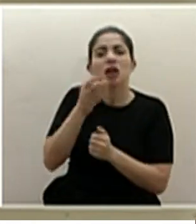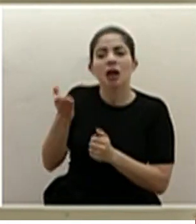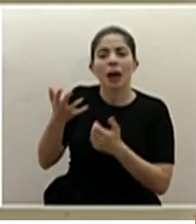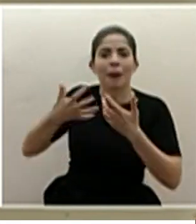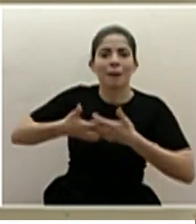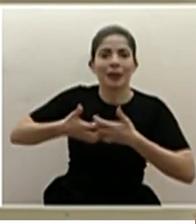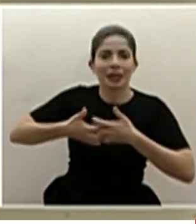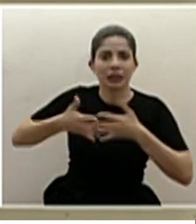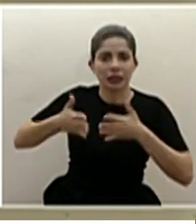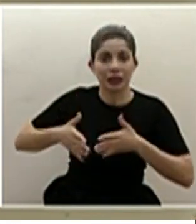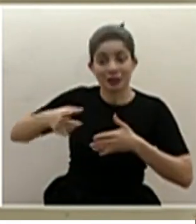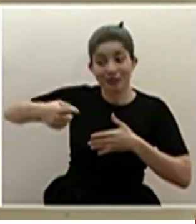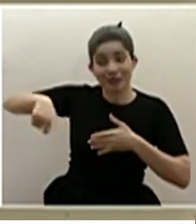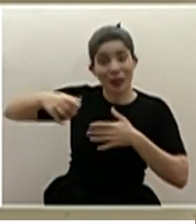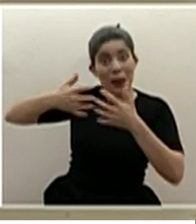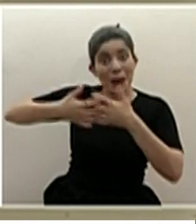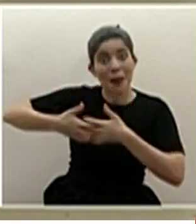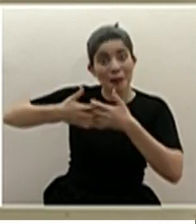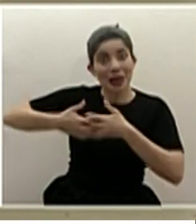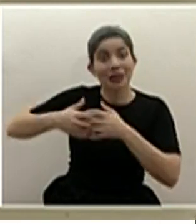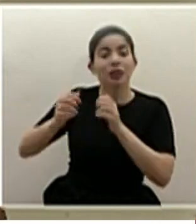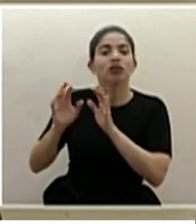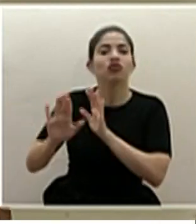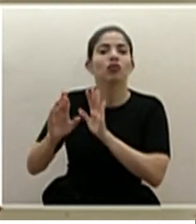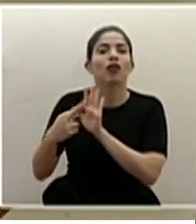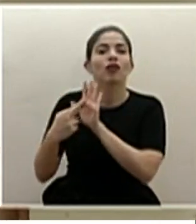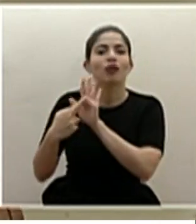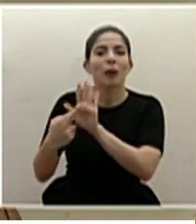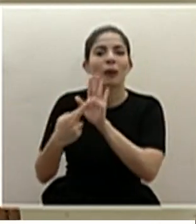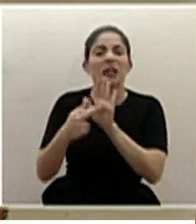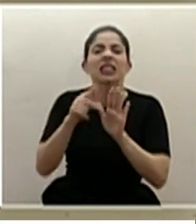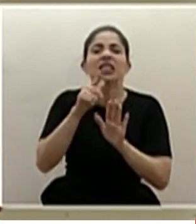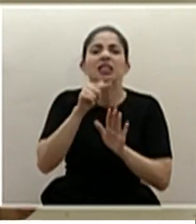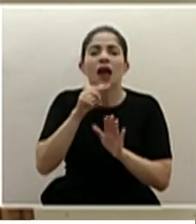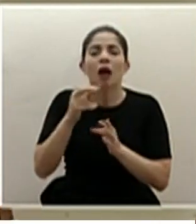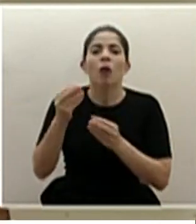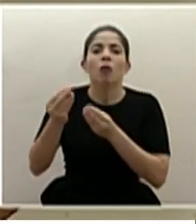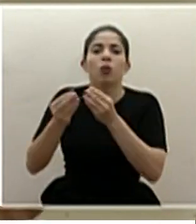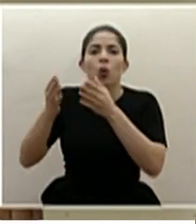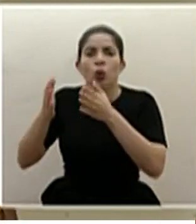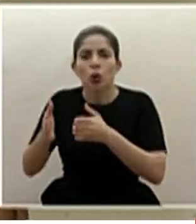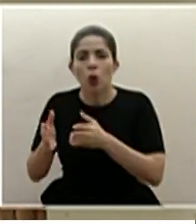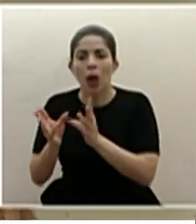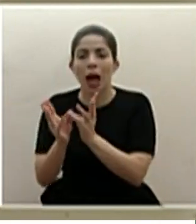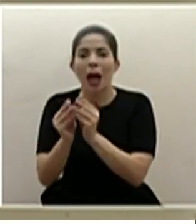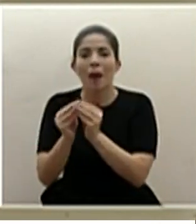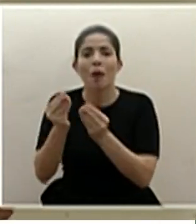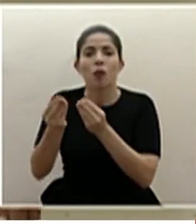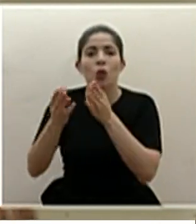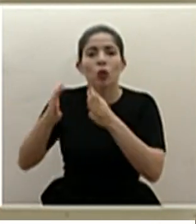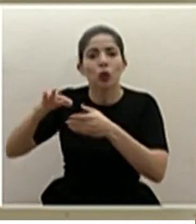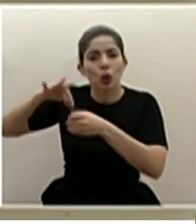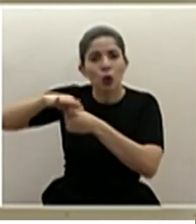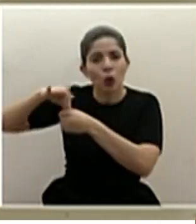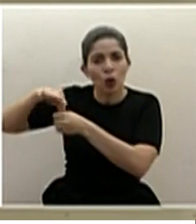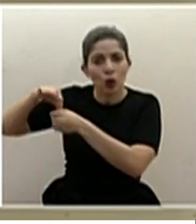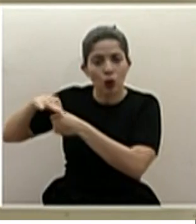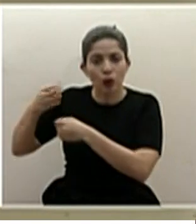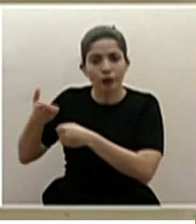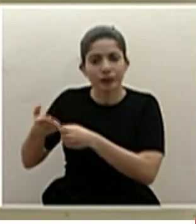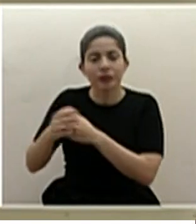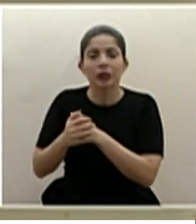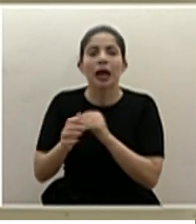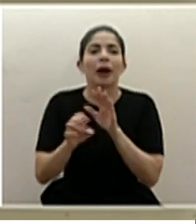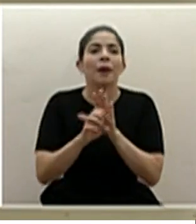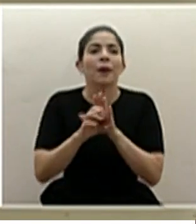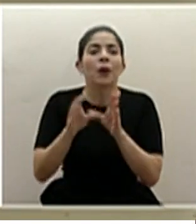empresarial. El sector empresarial representado por los productores, las cámaras de productores agropecuarios, como